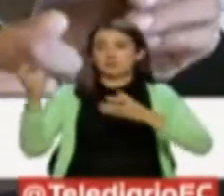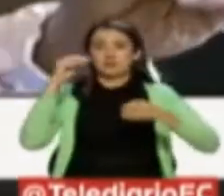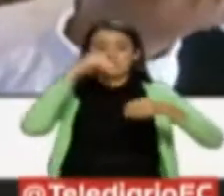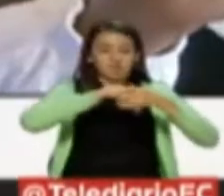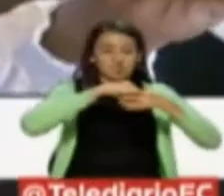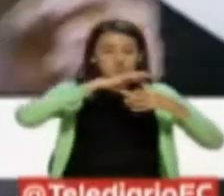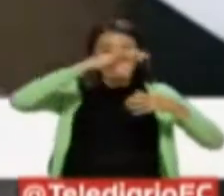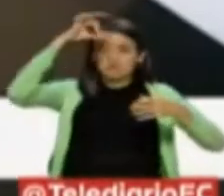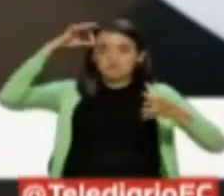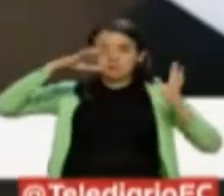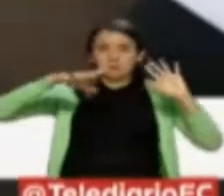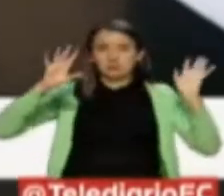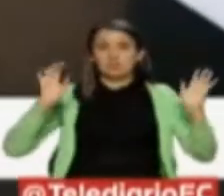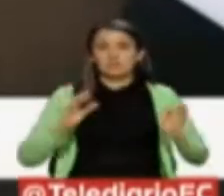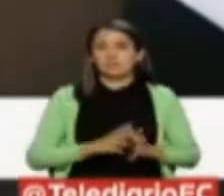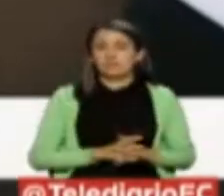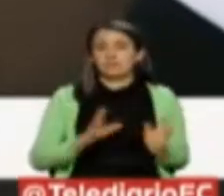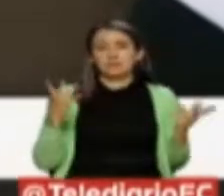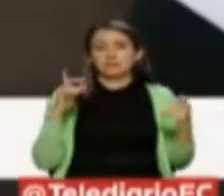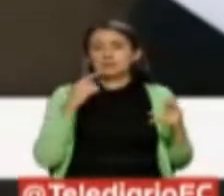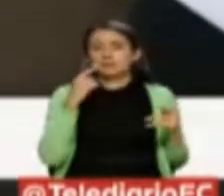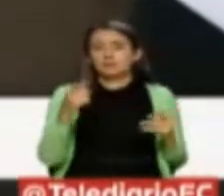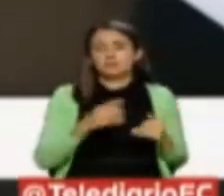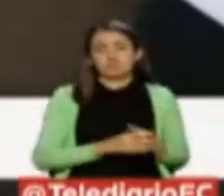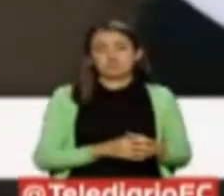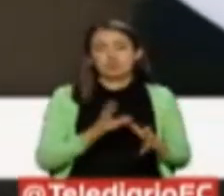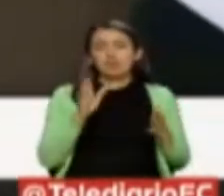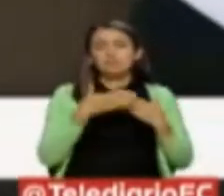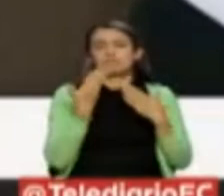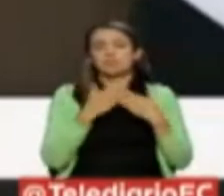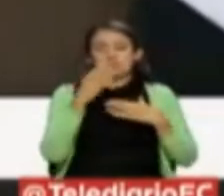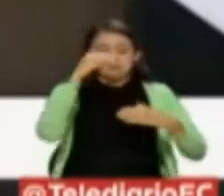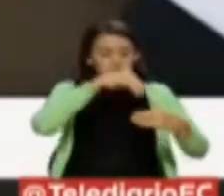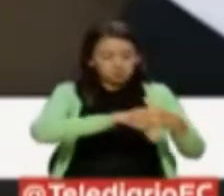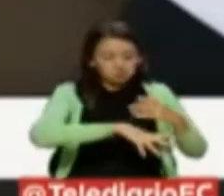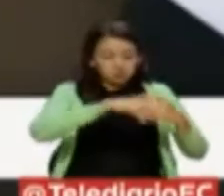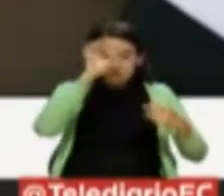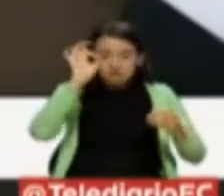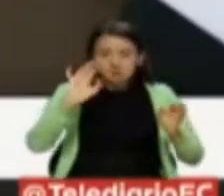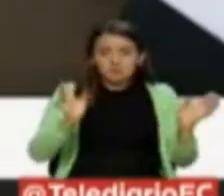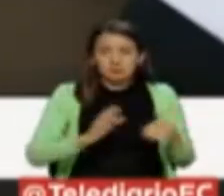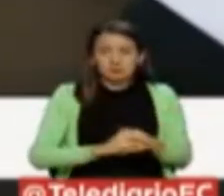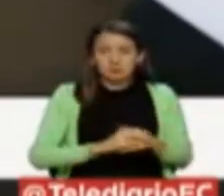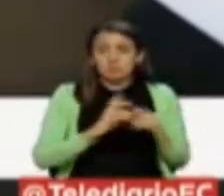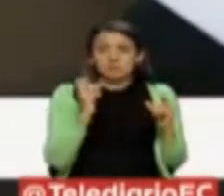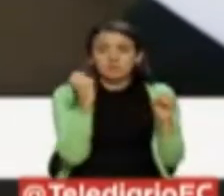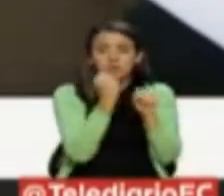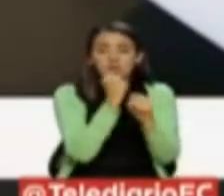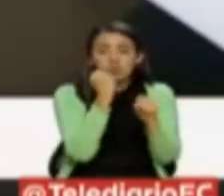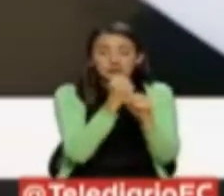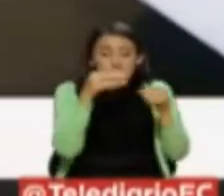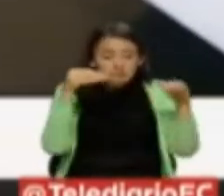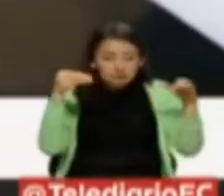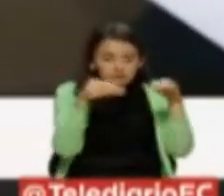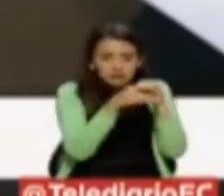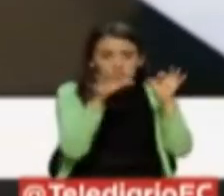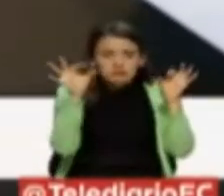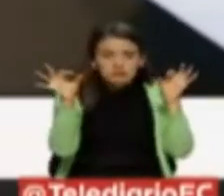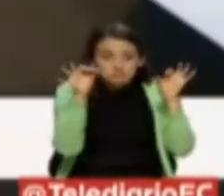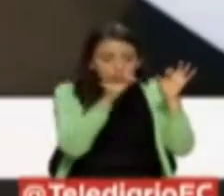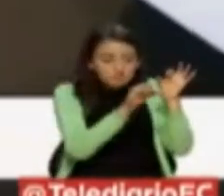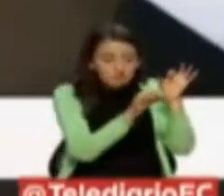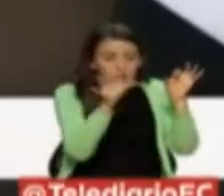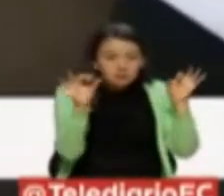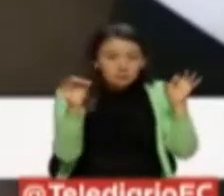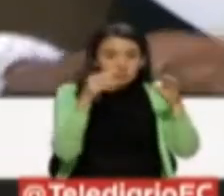se le jala y se le para y ya está. Y eso es un mito, ¿no? Ustedes están viendo que todo trabajo es hecho adentro, pieza por pieza. Y